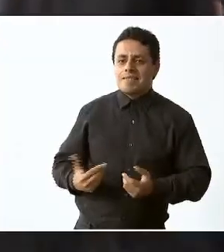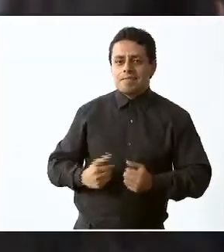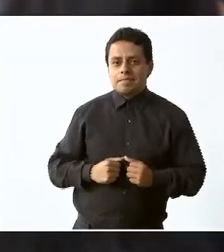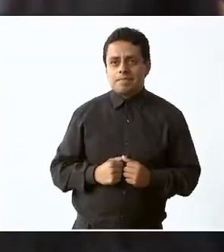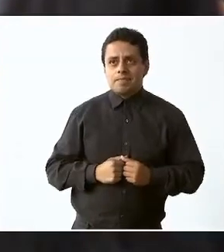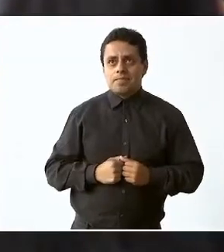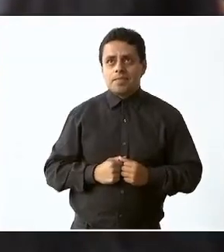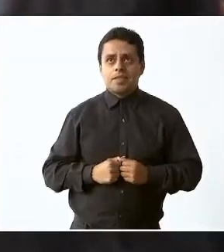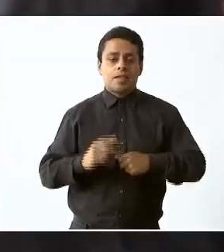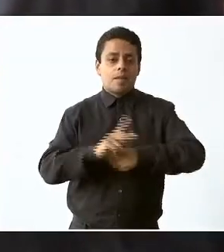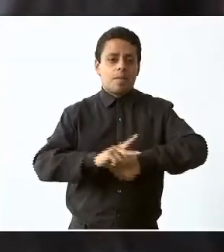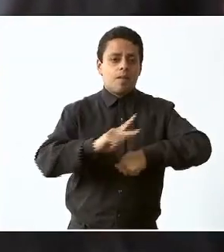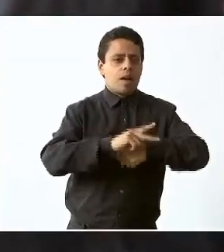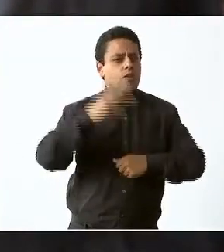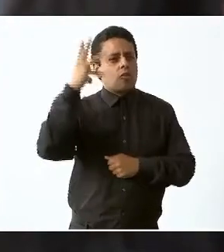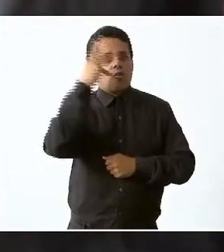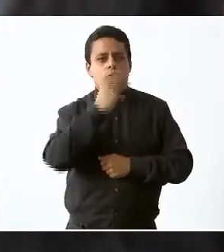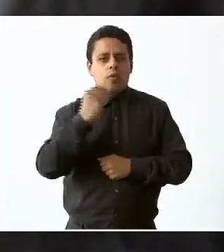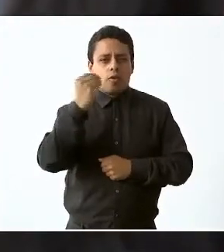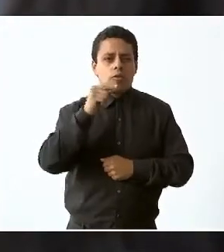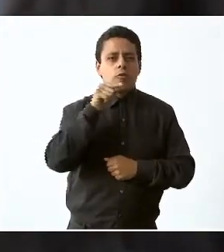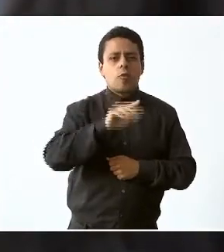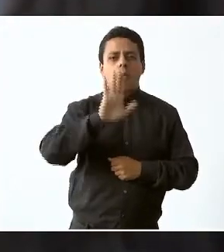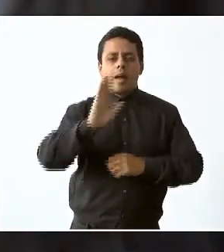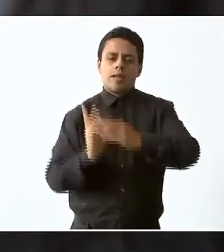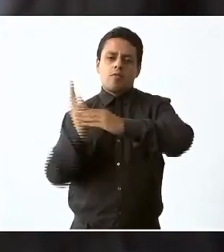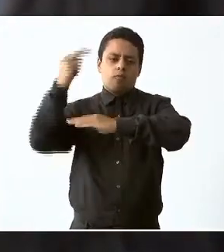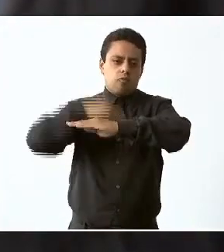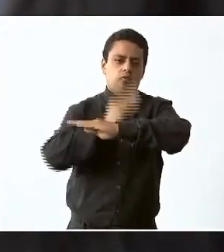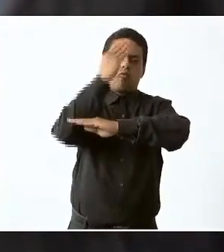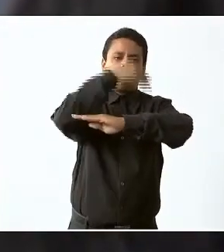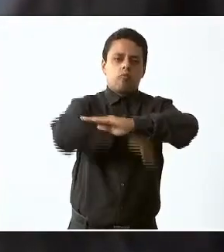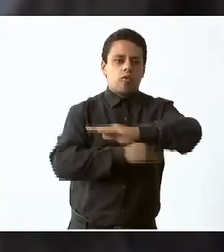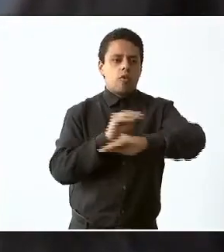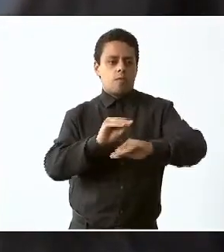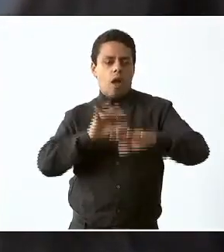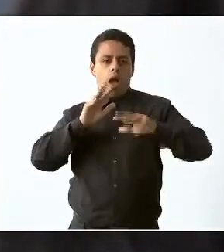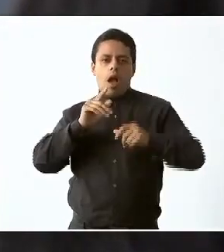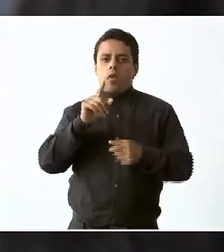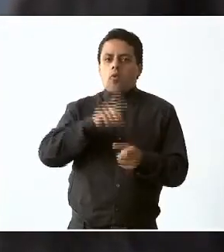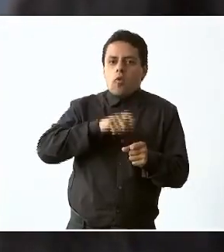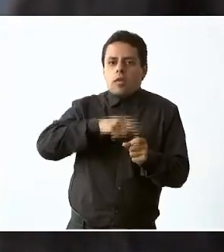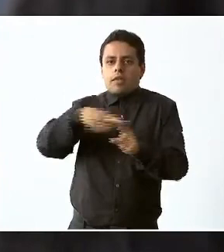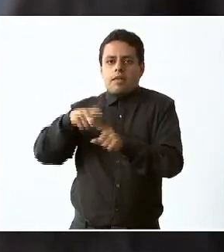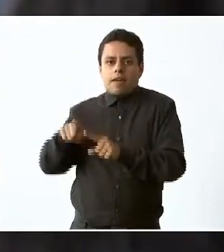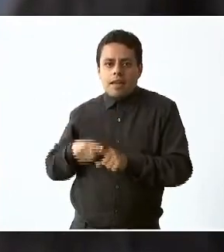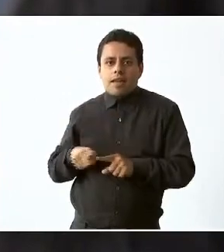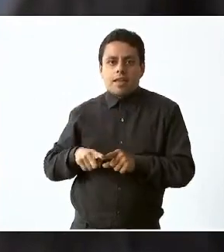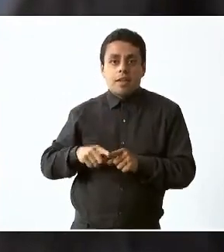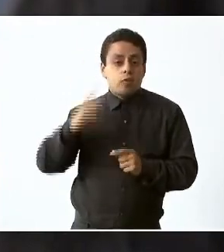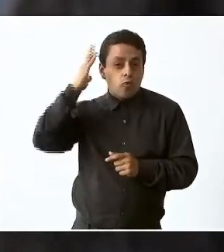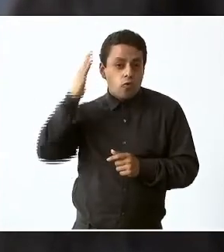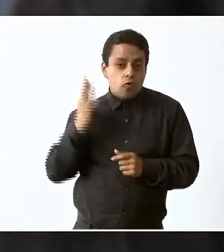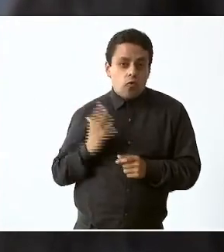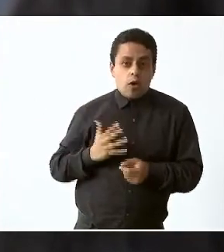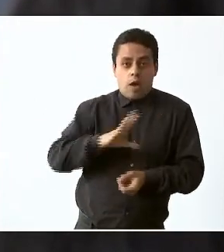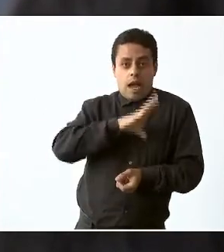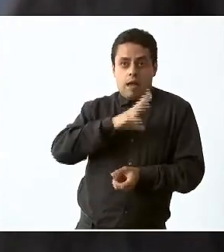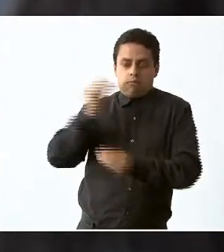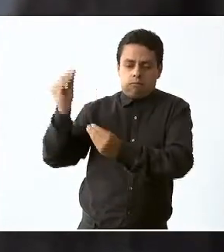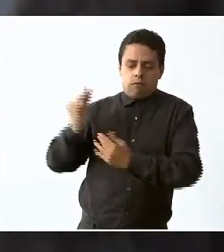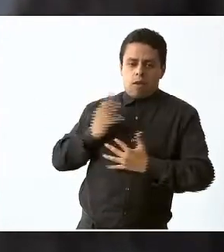tu tórrido festín luces policromías de delfín, y con tu pelo rubio se desposa el alma,